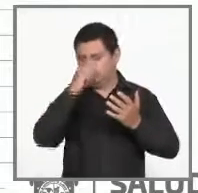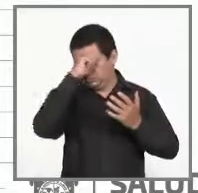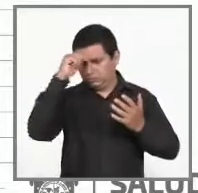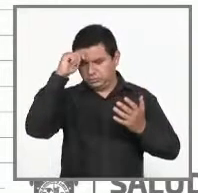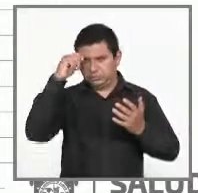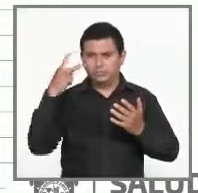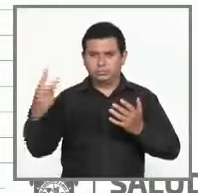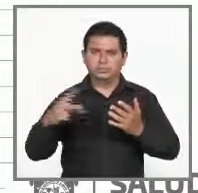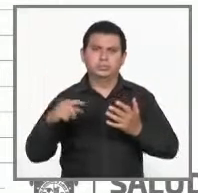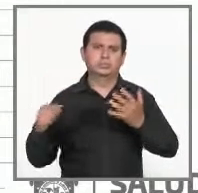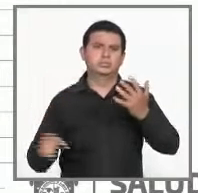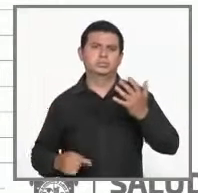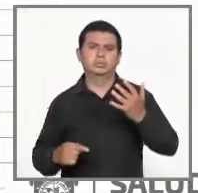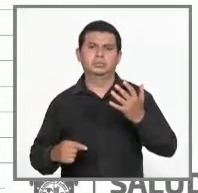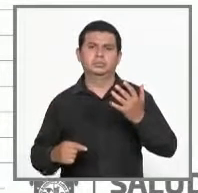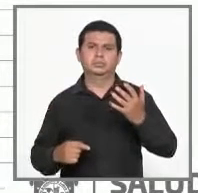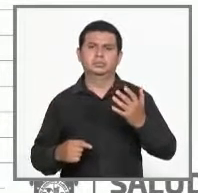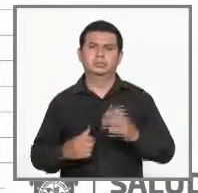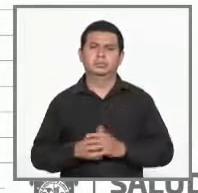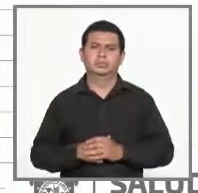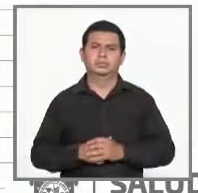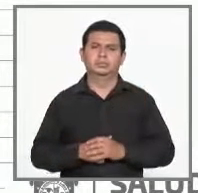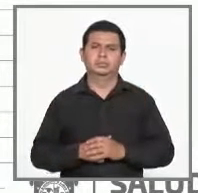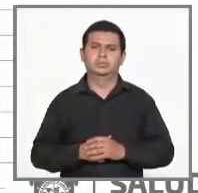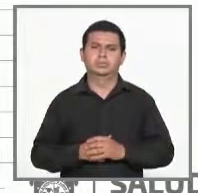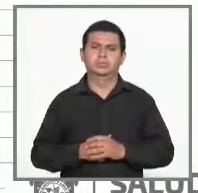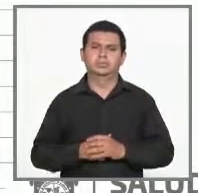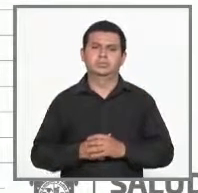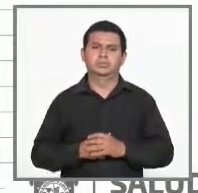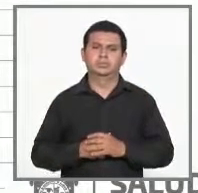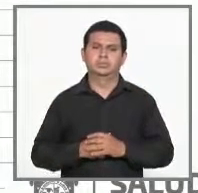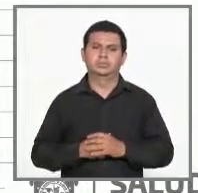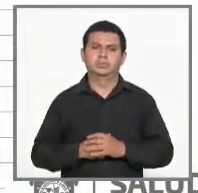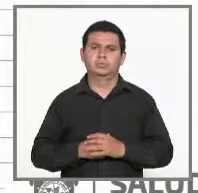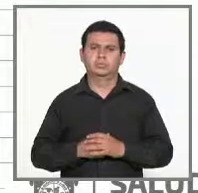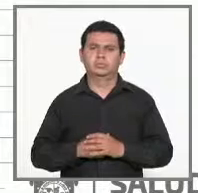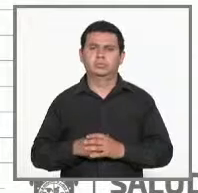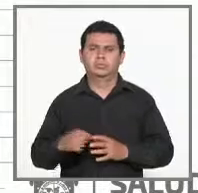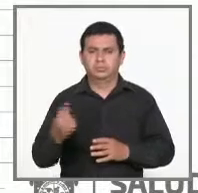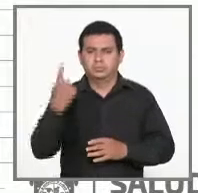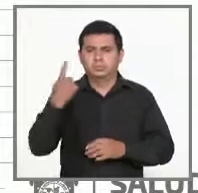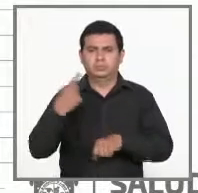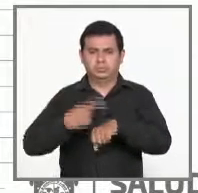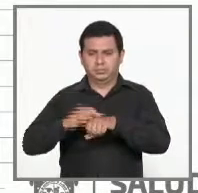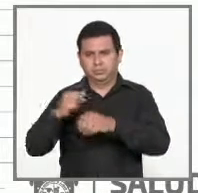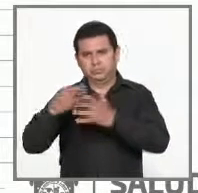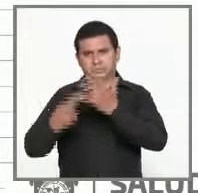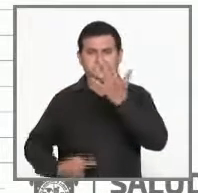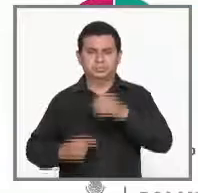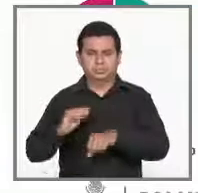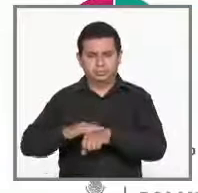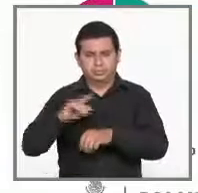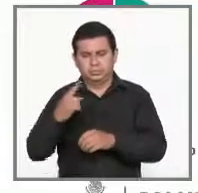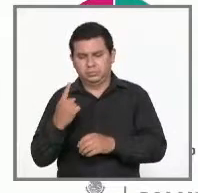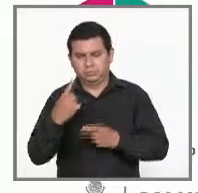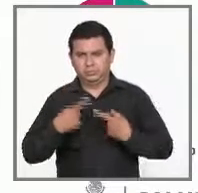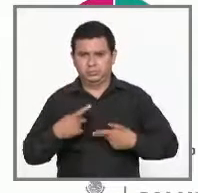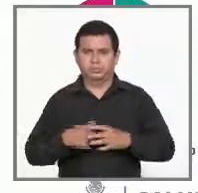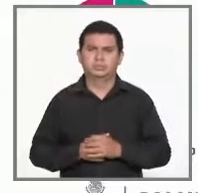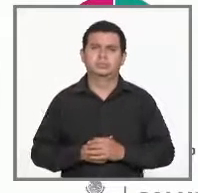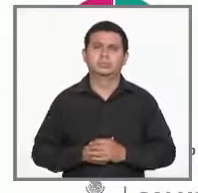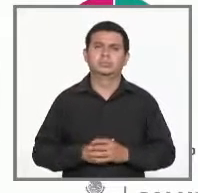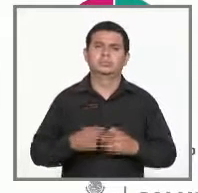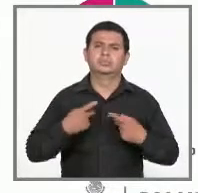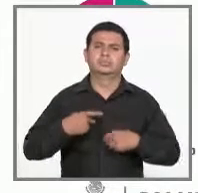de matamoros 2 y en adelante hemos tenido solamente un caso confirmado de los